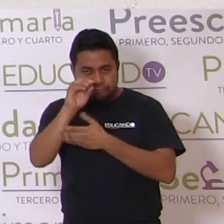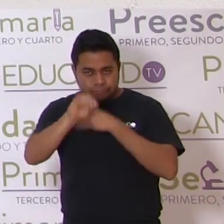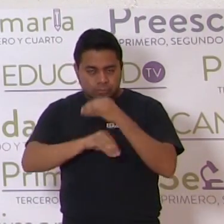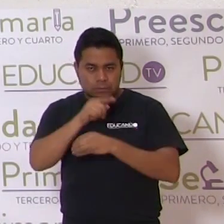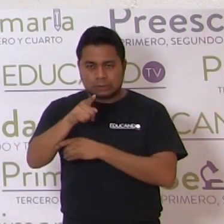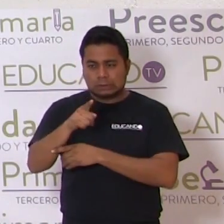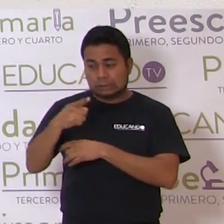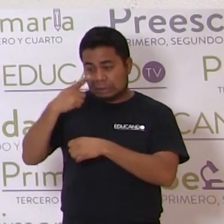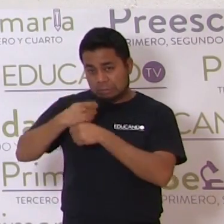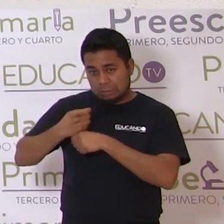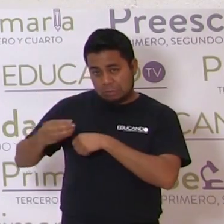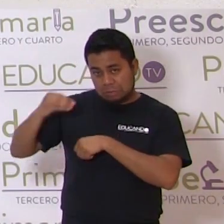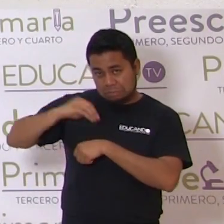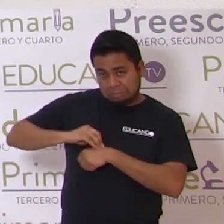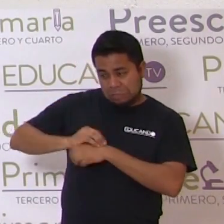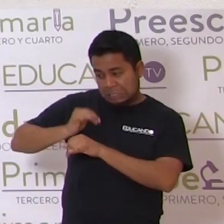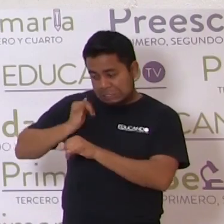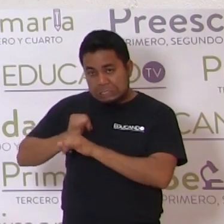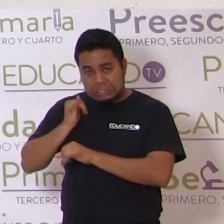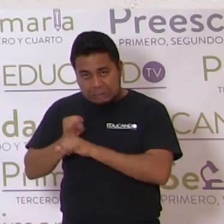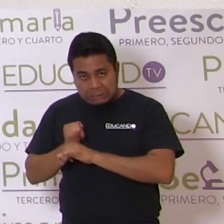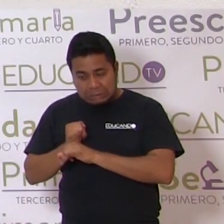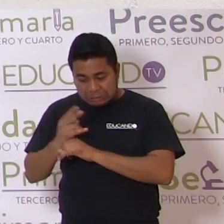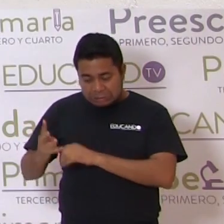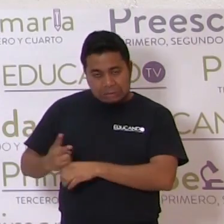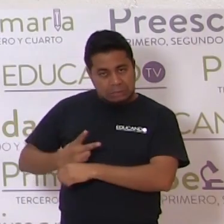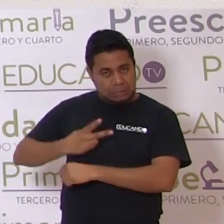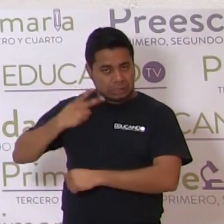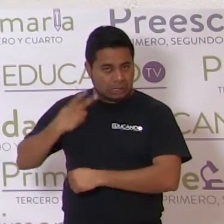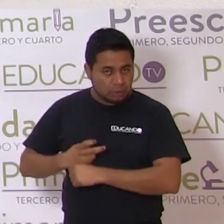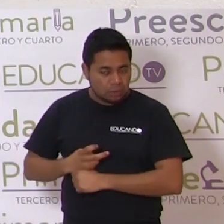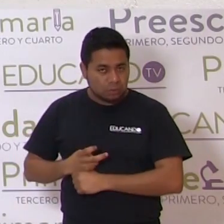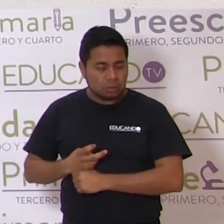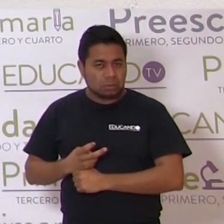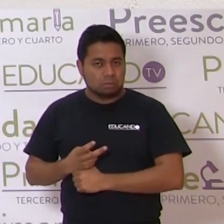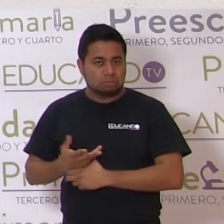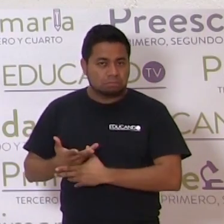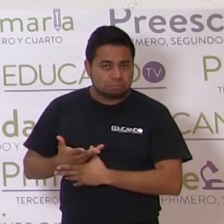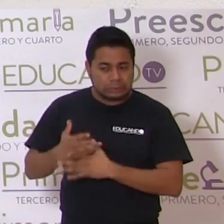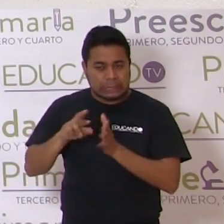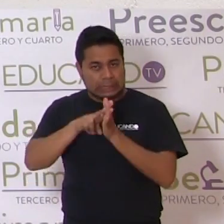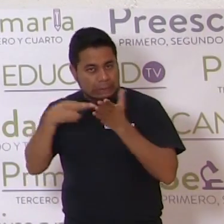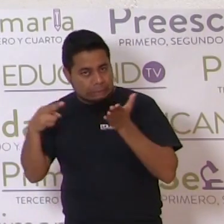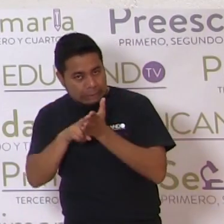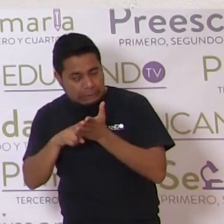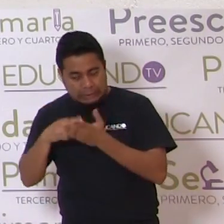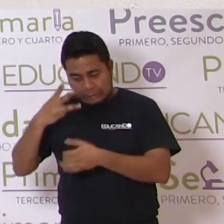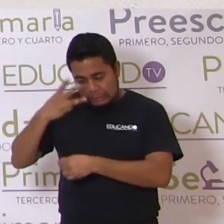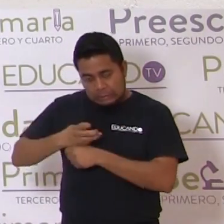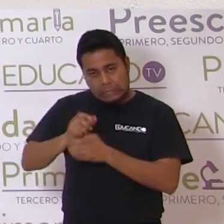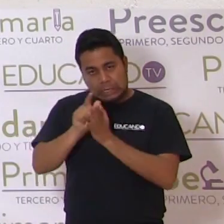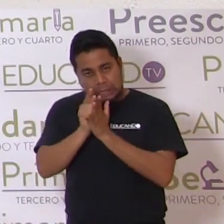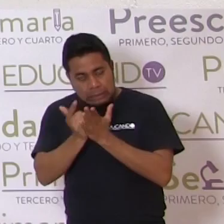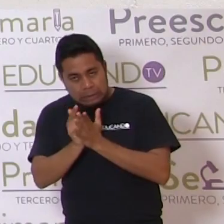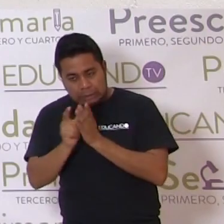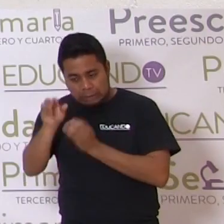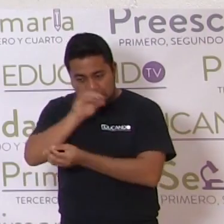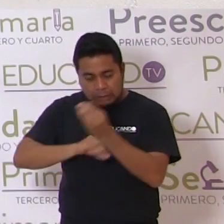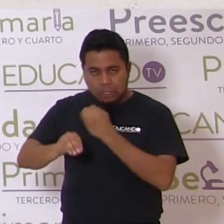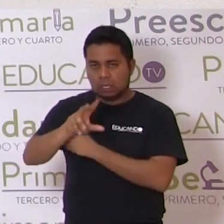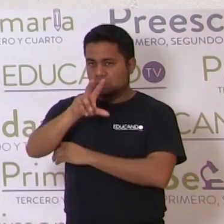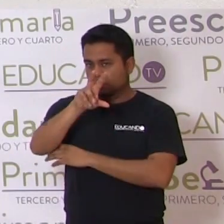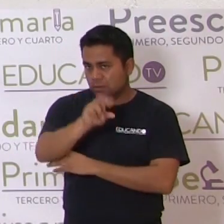poner primero un recurso digital y después una revista y después un libro. O no lo pueden